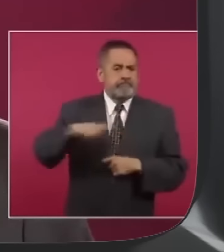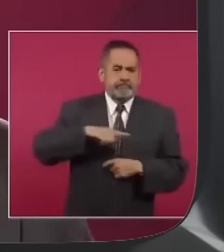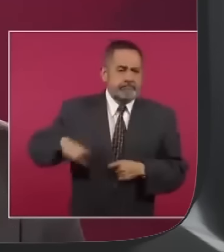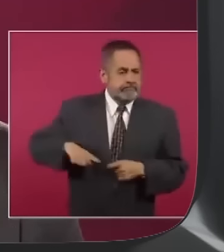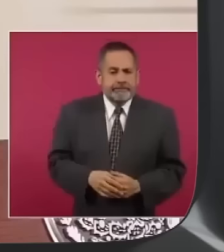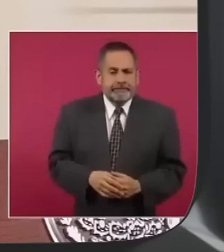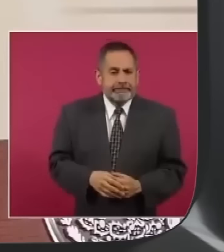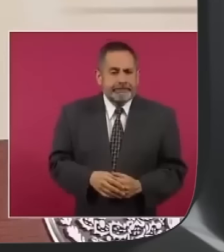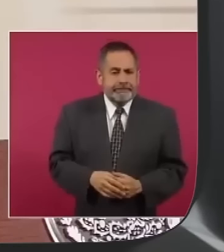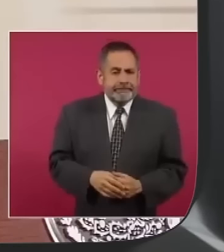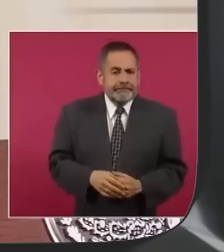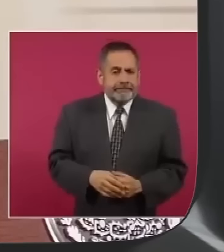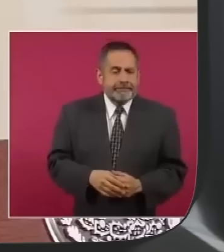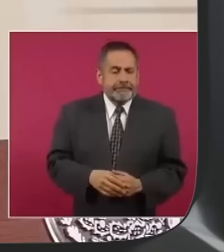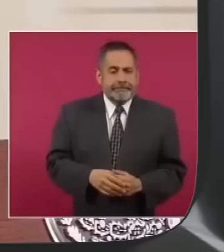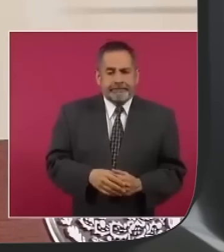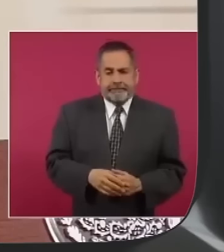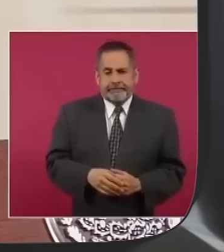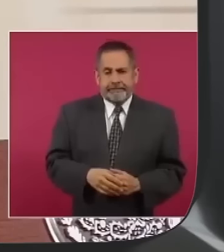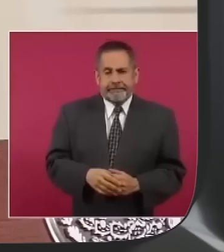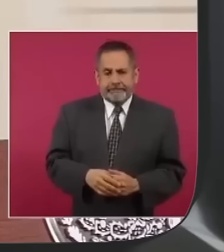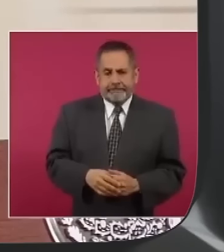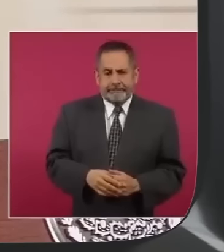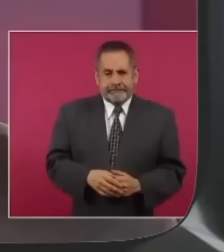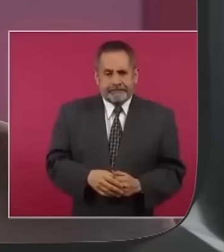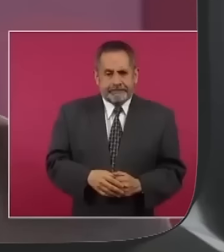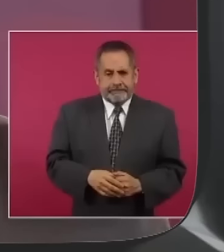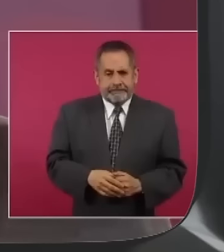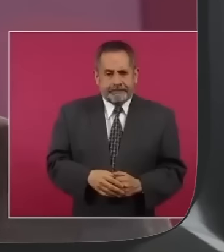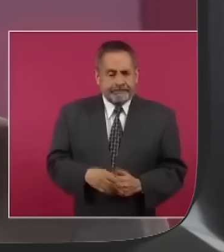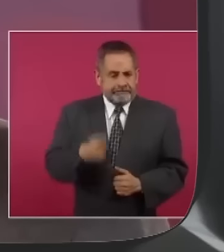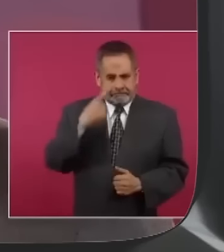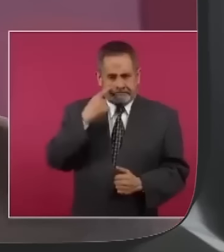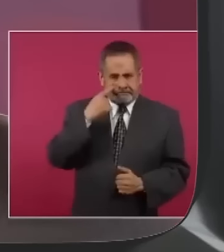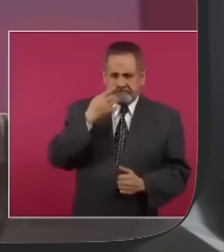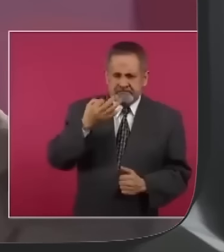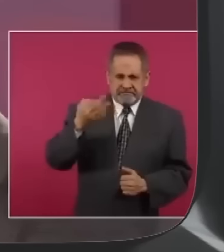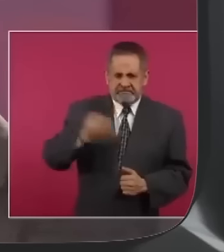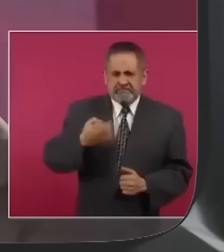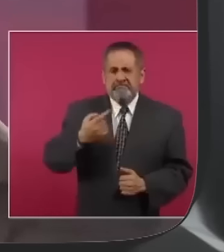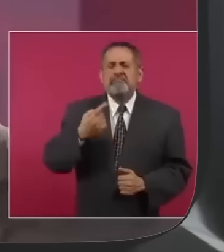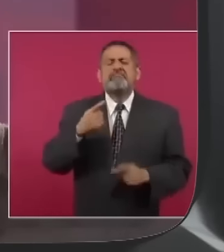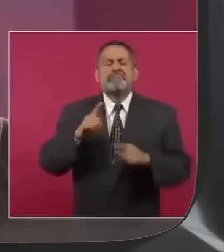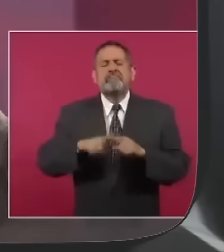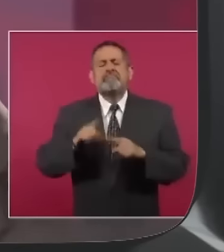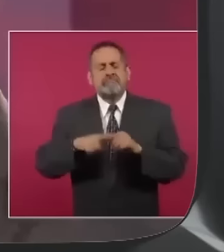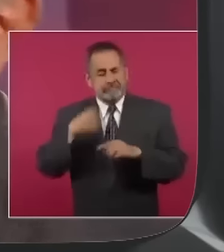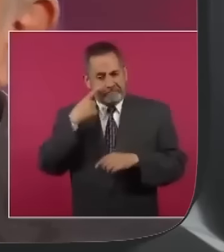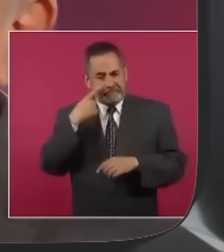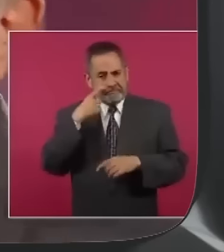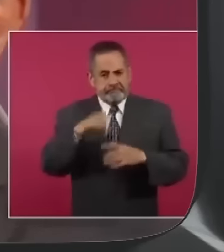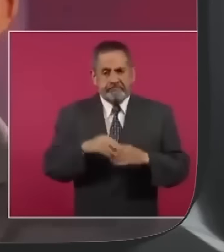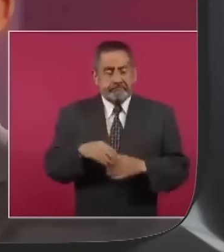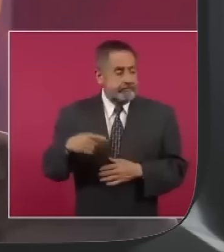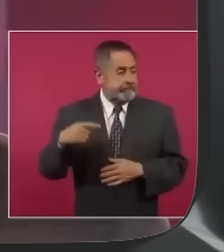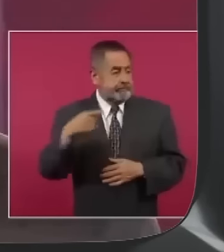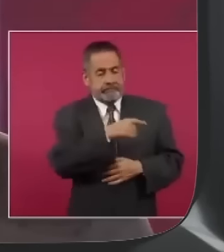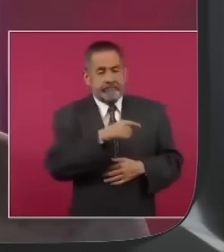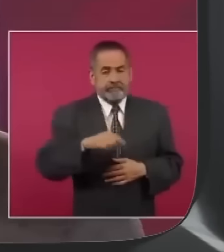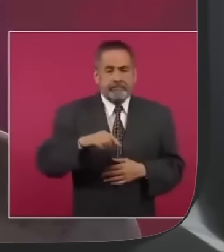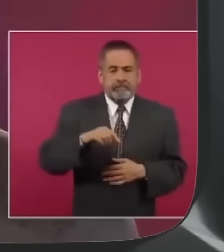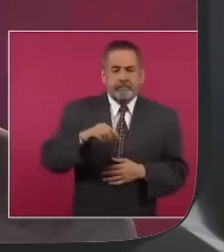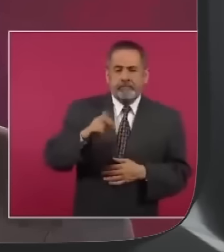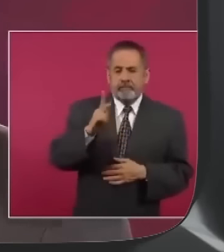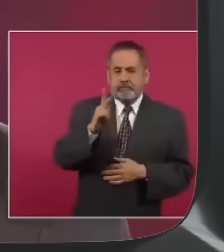Es un hecho, se puede probar de que el Poder Judicial,